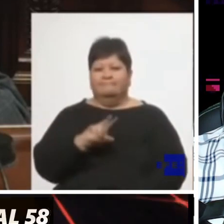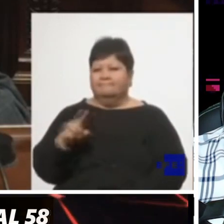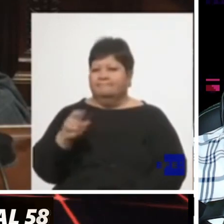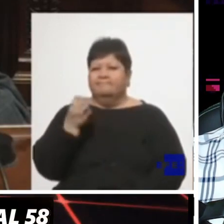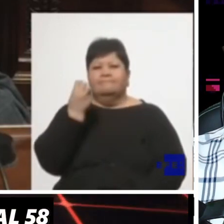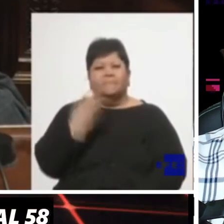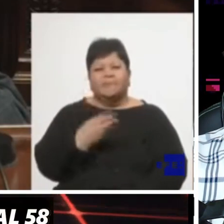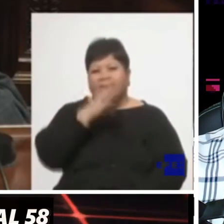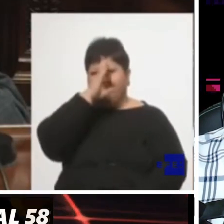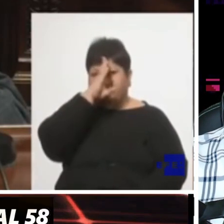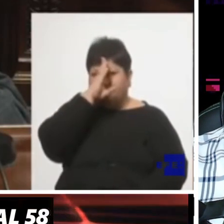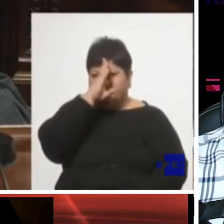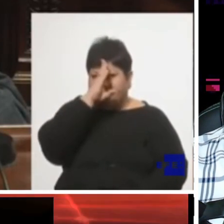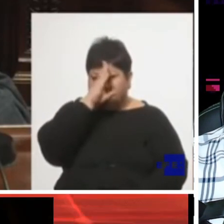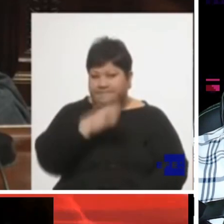Mujica,